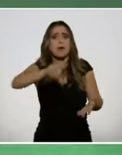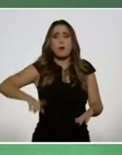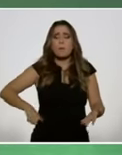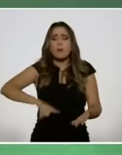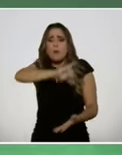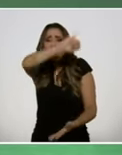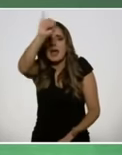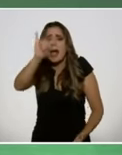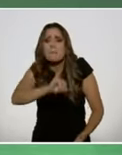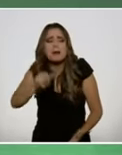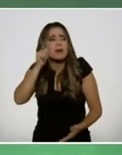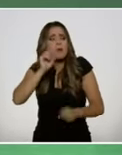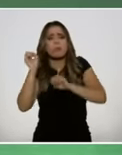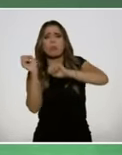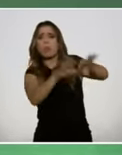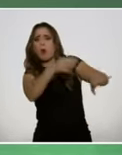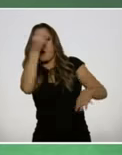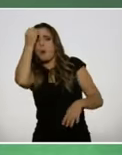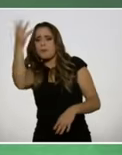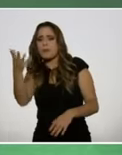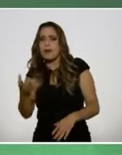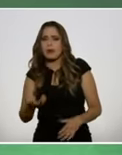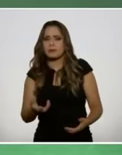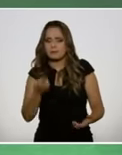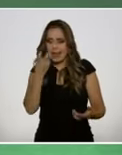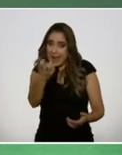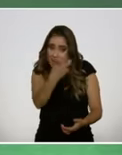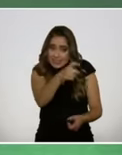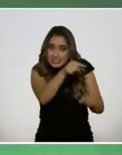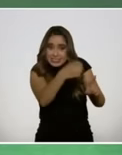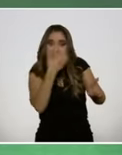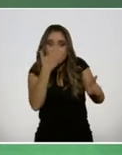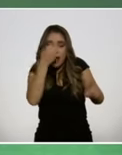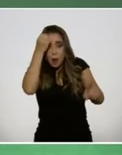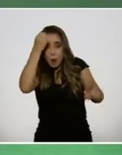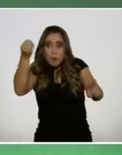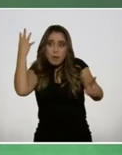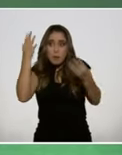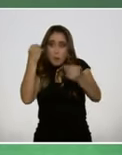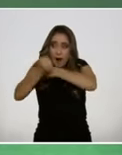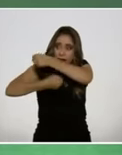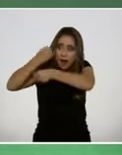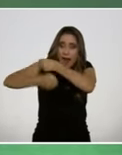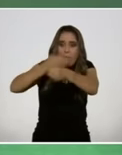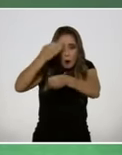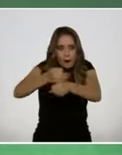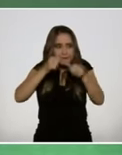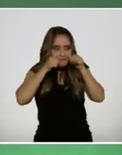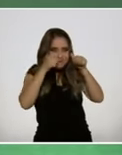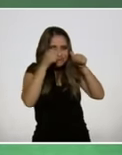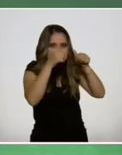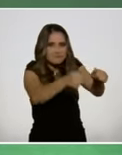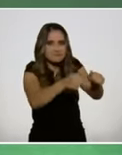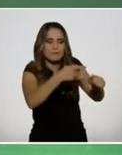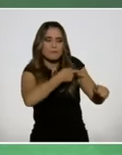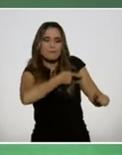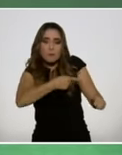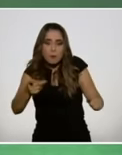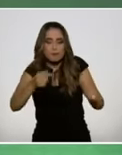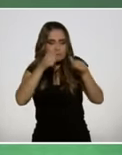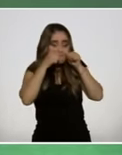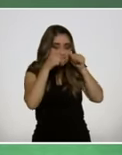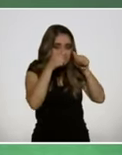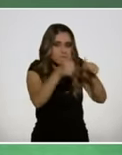a esos son los que tenemos que atender. Es tiempo, insisto, de cumplirles. Es tiempo de brindar la mejor educación para los más pobres de